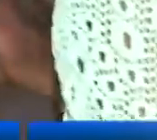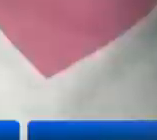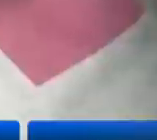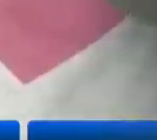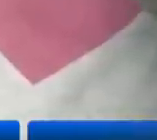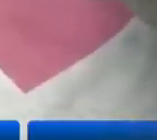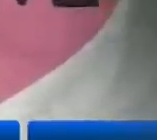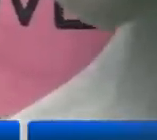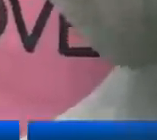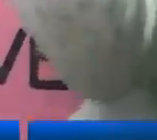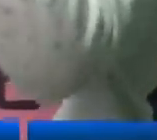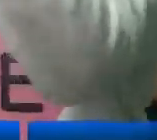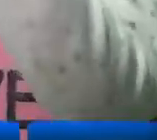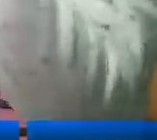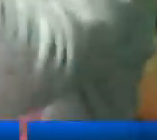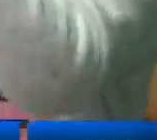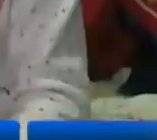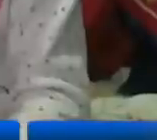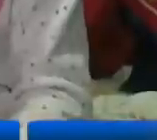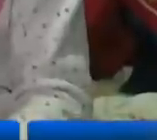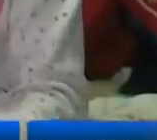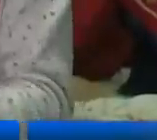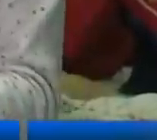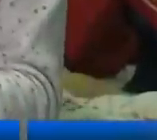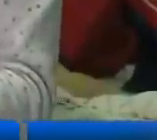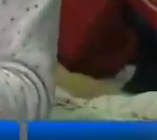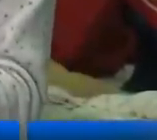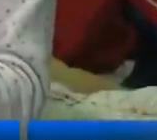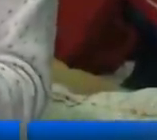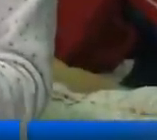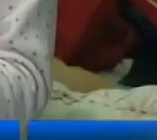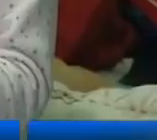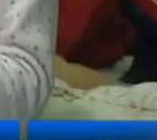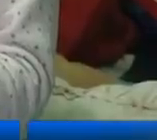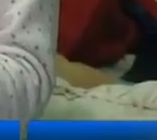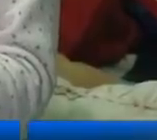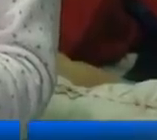económicos, tuvieron que dejarla y ahora piden la ayuda de las autoridades para poder estudiar.